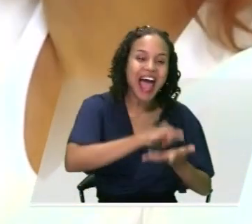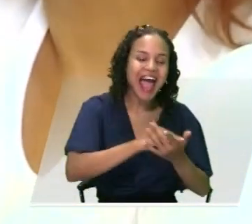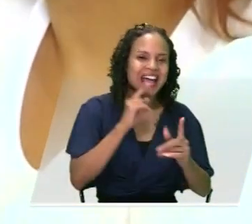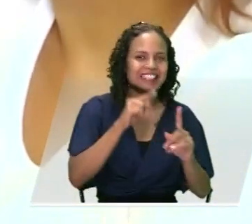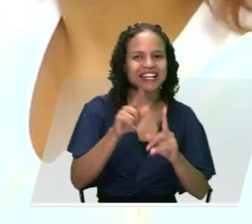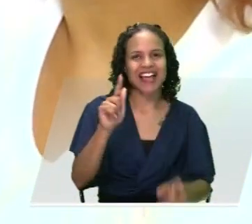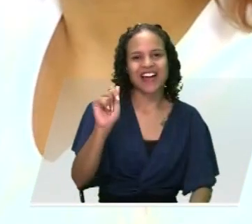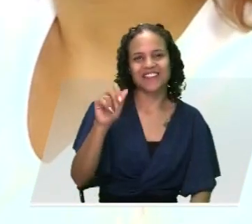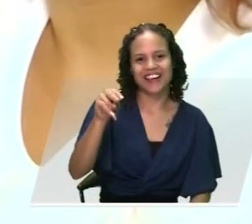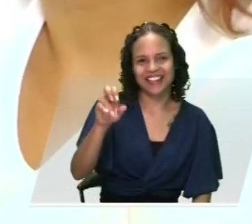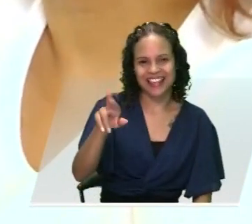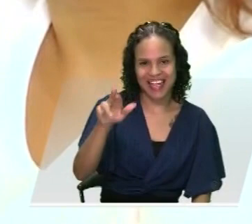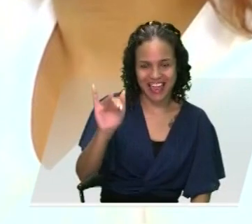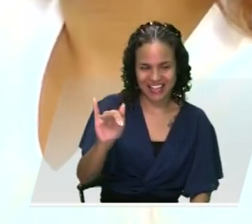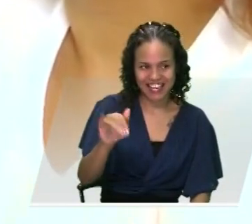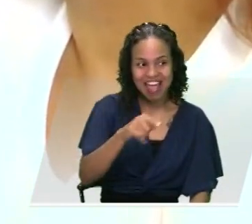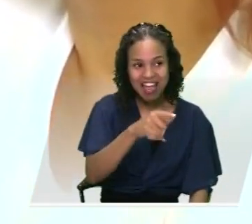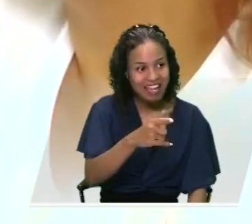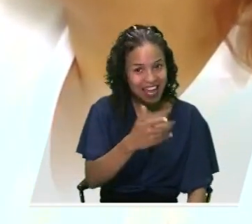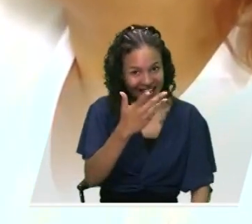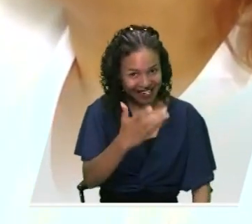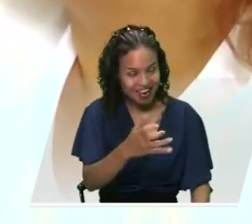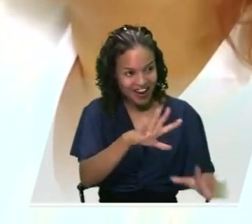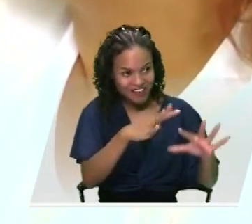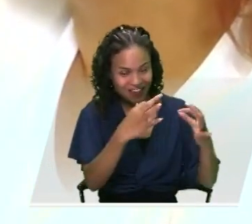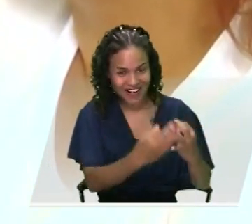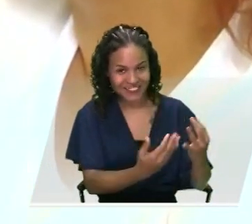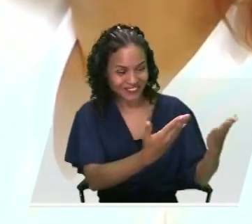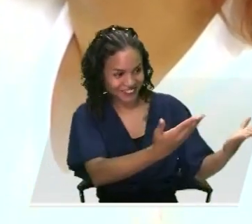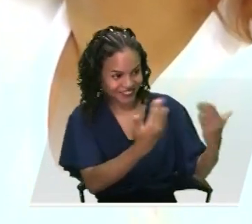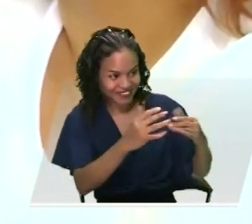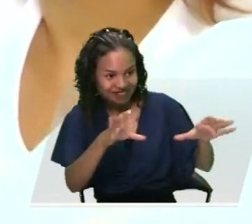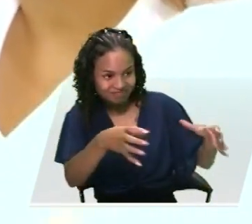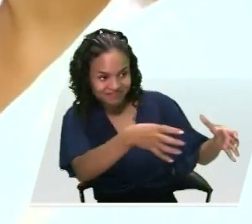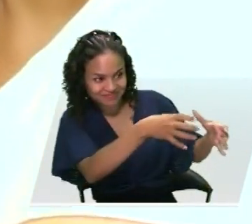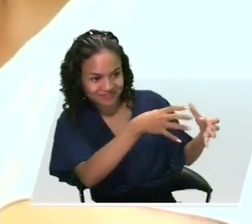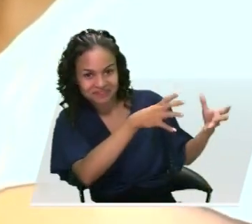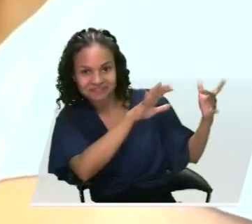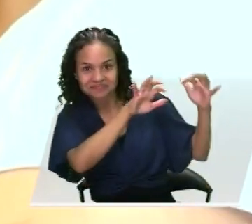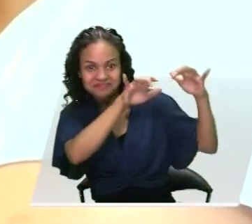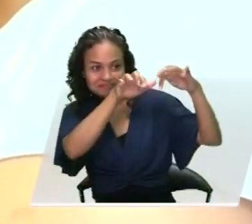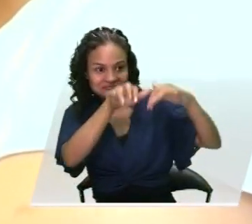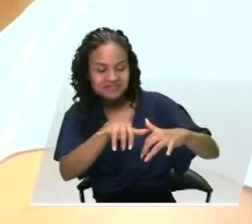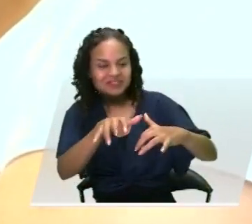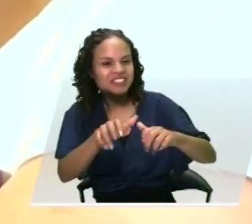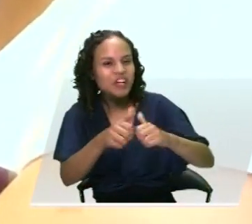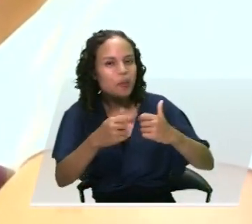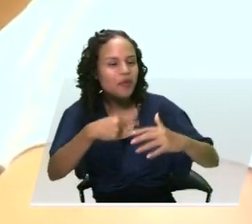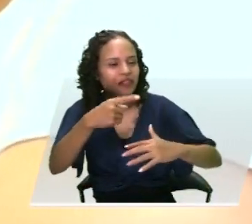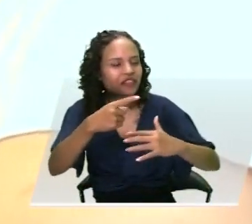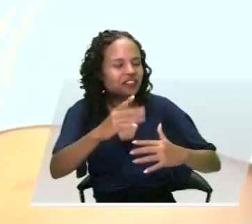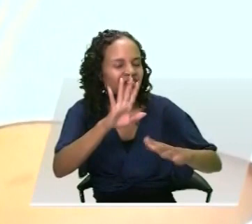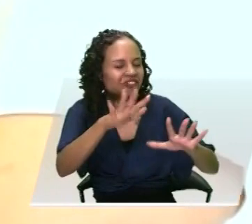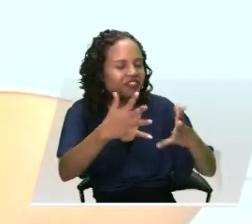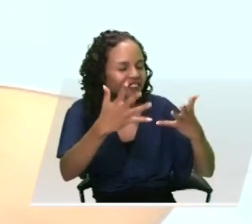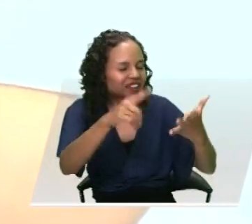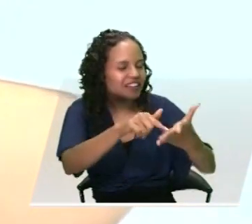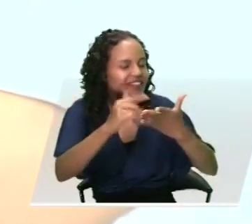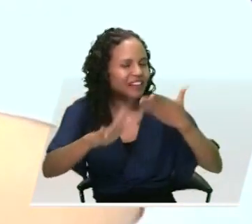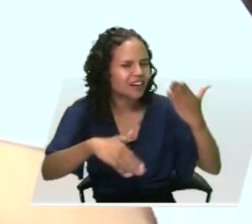Rodríguez, que se vino aquí con toda su familia y están disfrutando de esta tradicional fiesta. Faneri, mucha